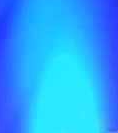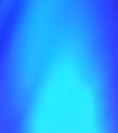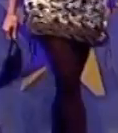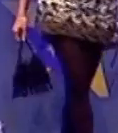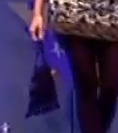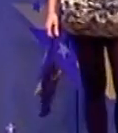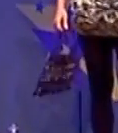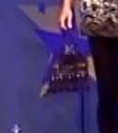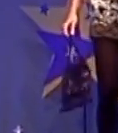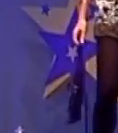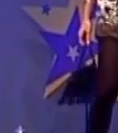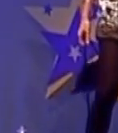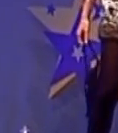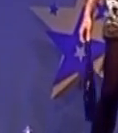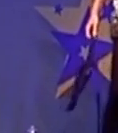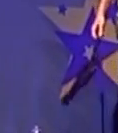Música